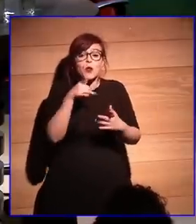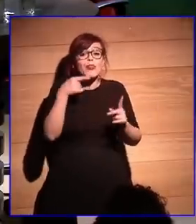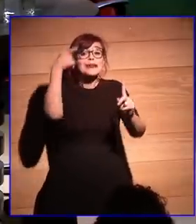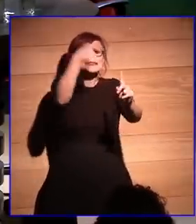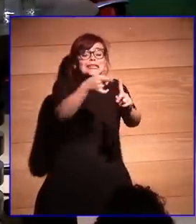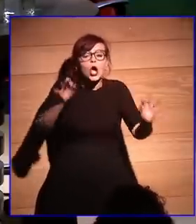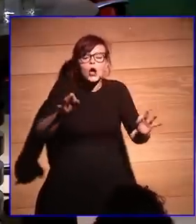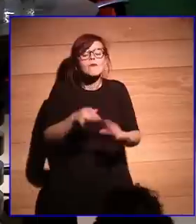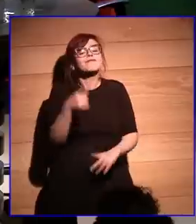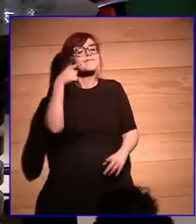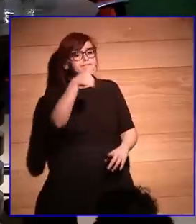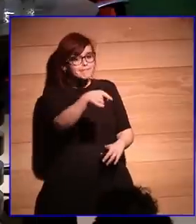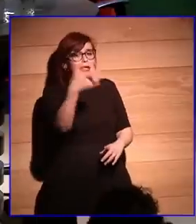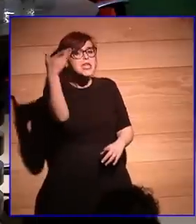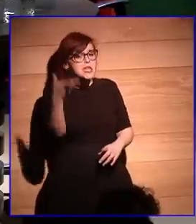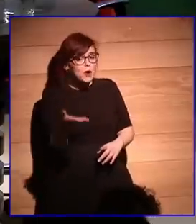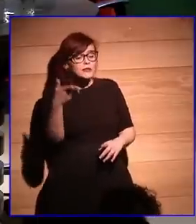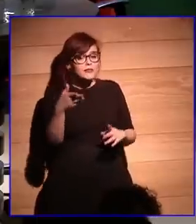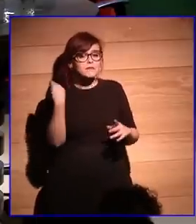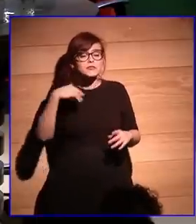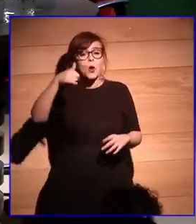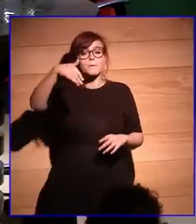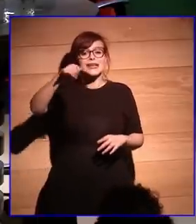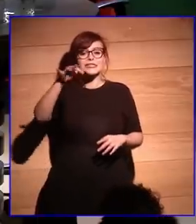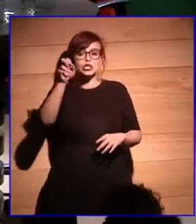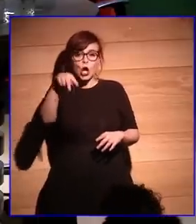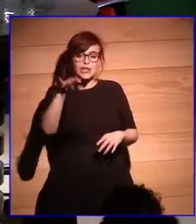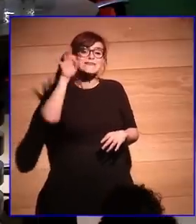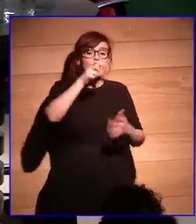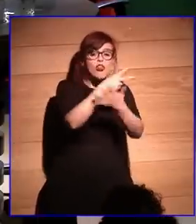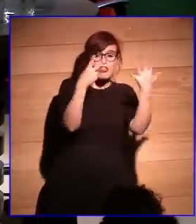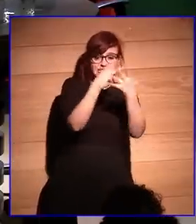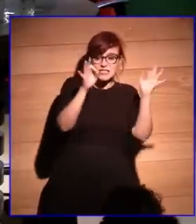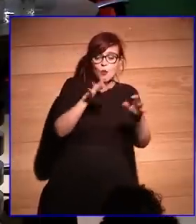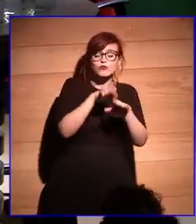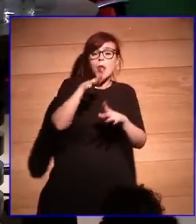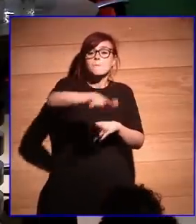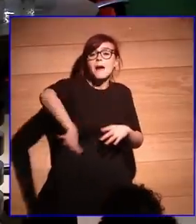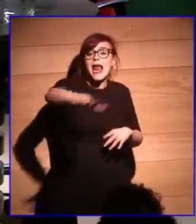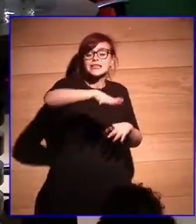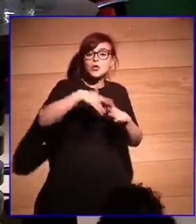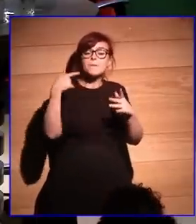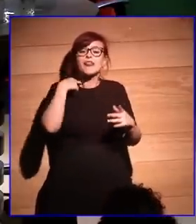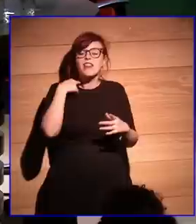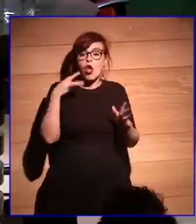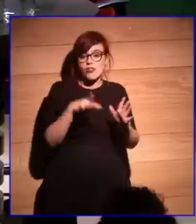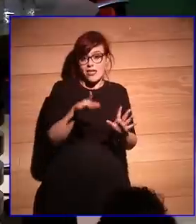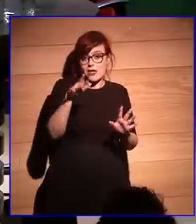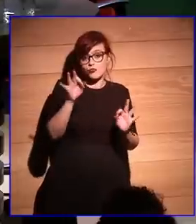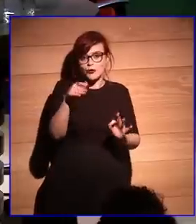les ha... Eso es muy importante y yo creo que va a ser John Milton en el siglo XVII con quien lo defina en El paraíso perdido. Uh-huh. Es decir... El paraíso perdido de